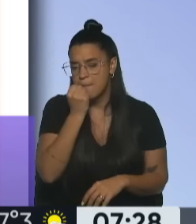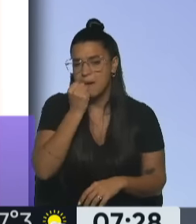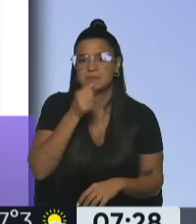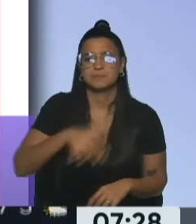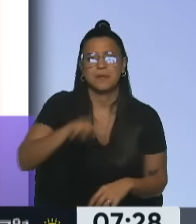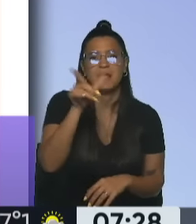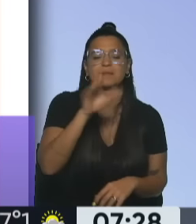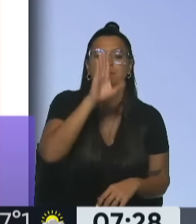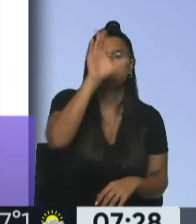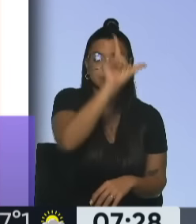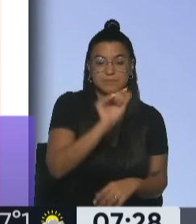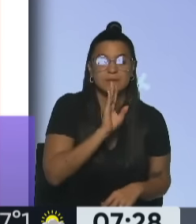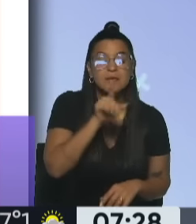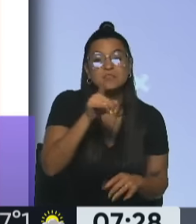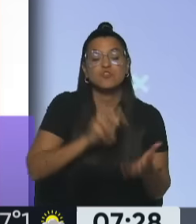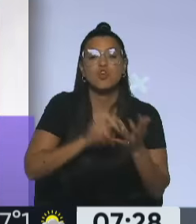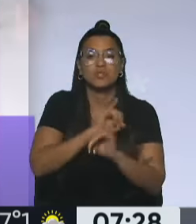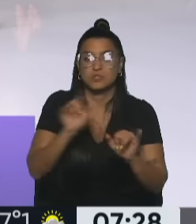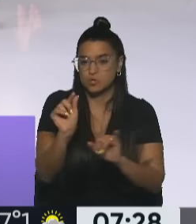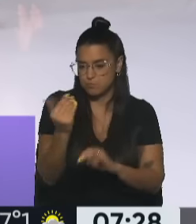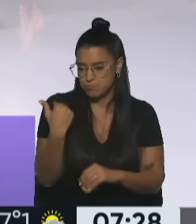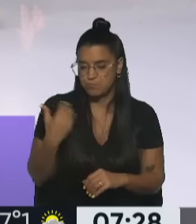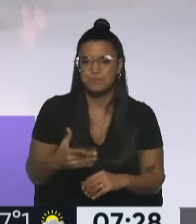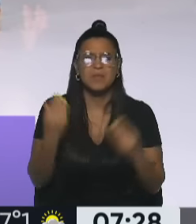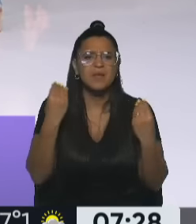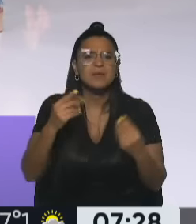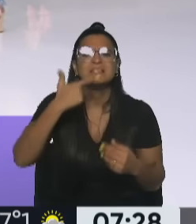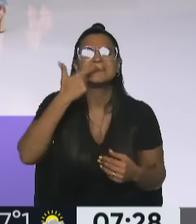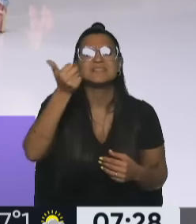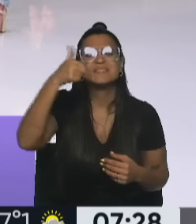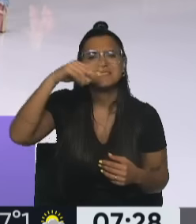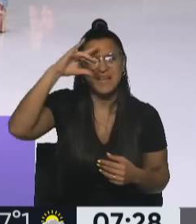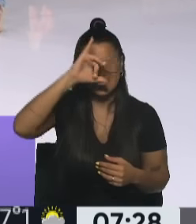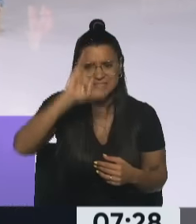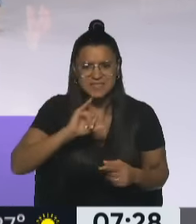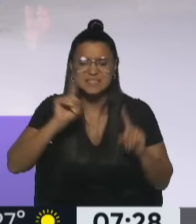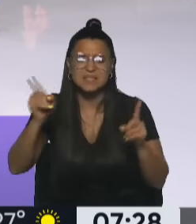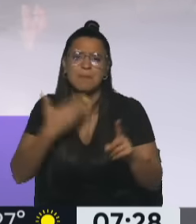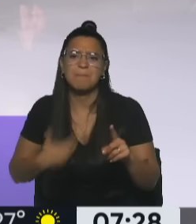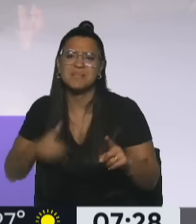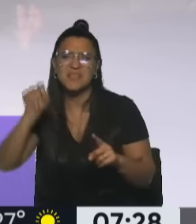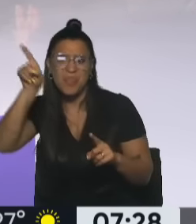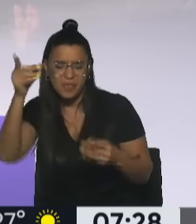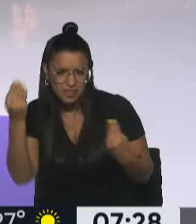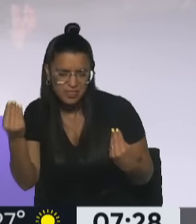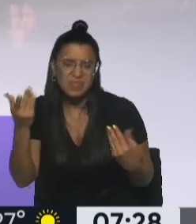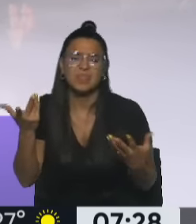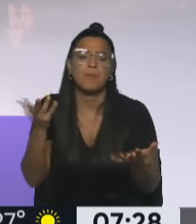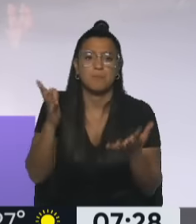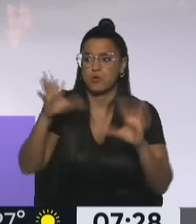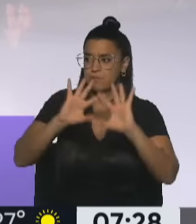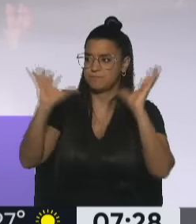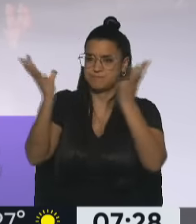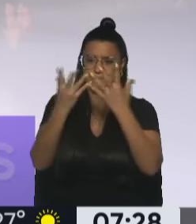Gaza. Estas son las noticias de último momento. Y Ale, ¿qué es lo que está pasando con Pedro Sánchez y Netanyahu? Porque a nivel internacional el impacto también se